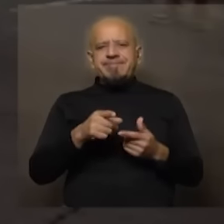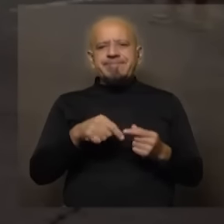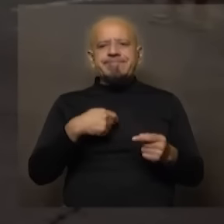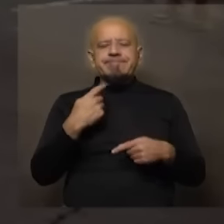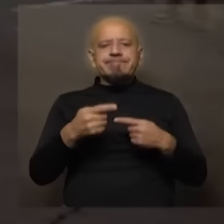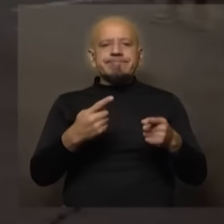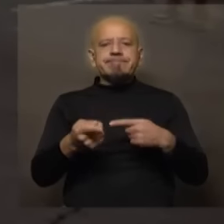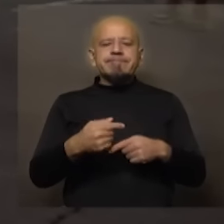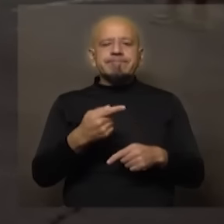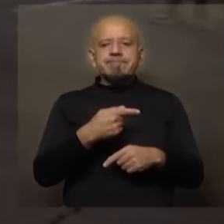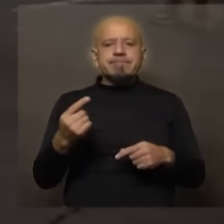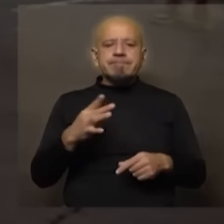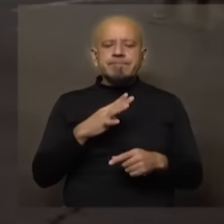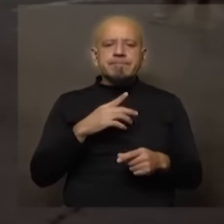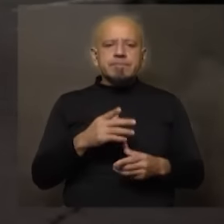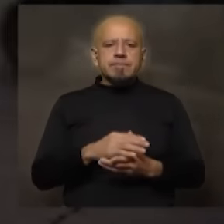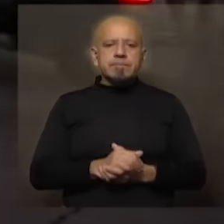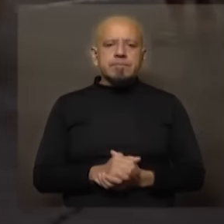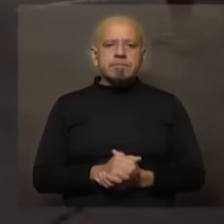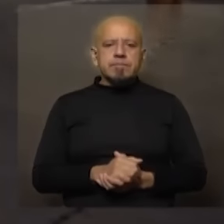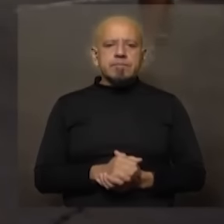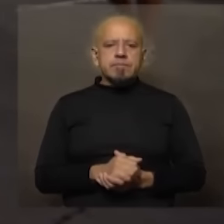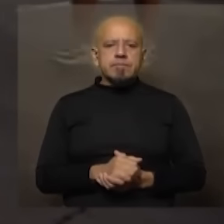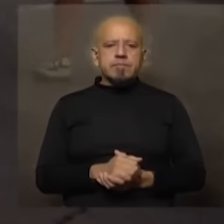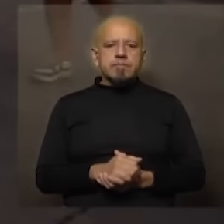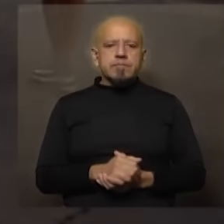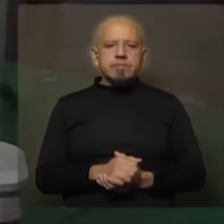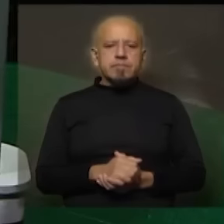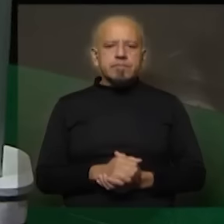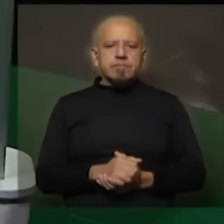próximas semanas que tendremos para cubrir. Sean ustedes por allí, compañeros.